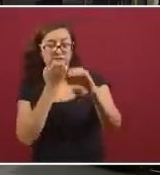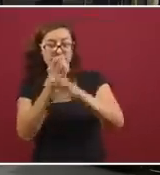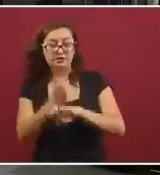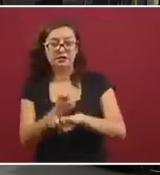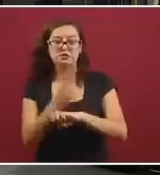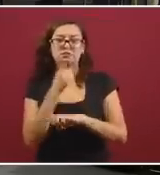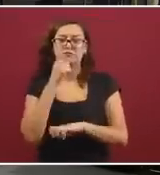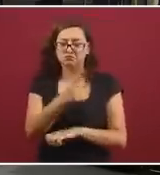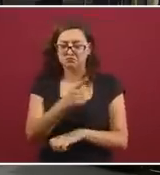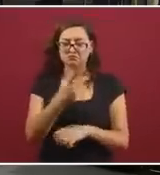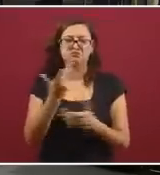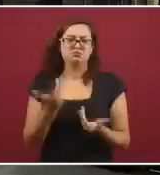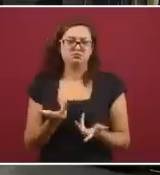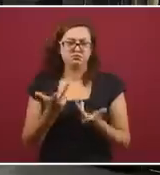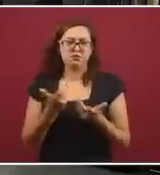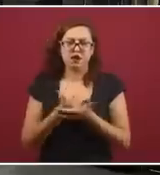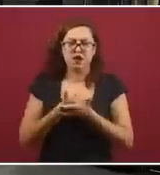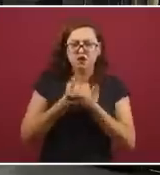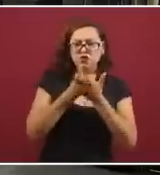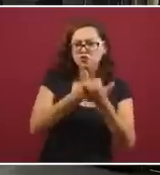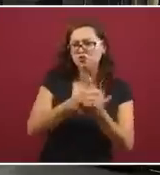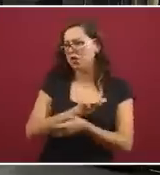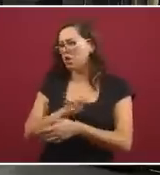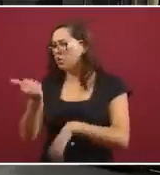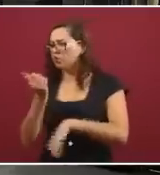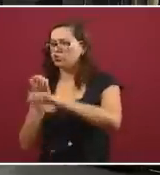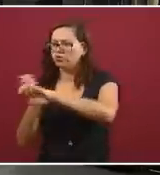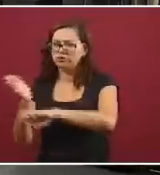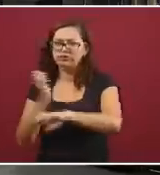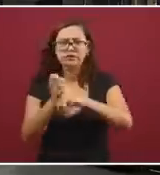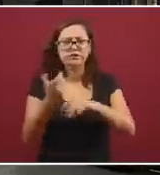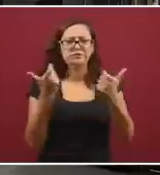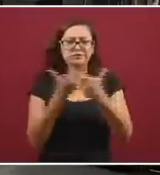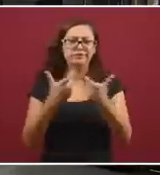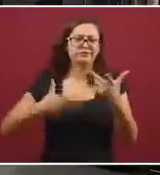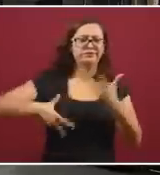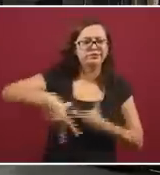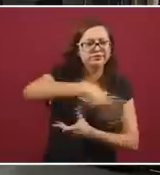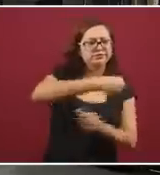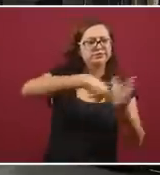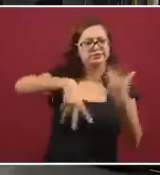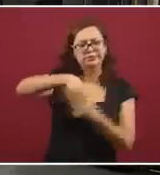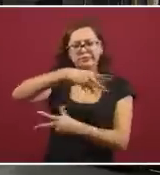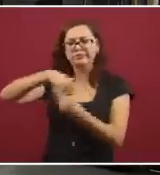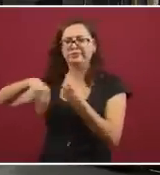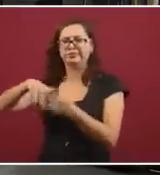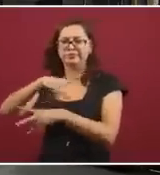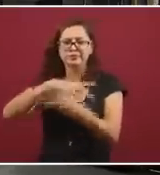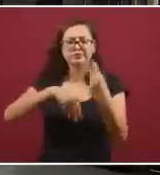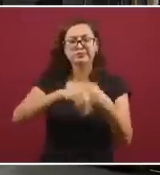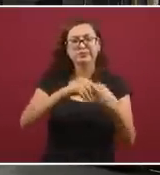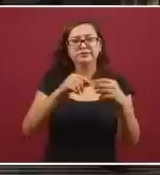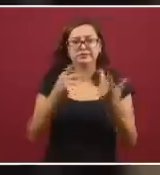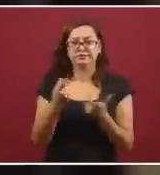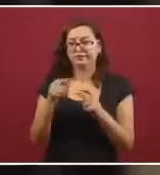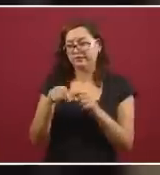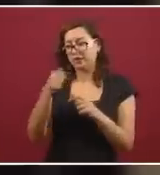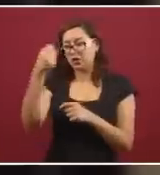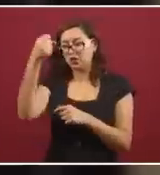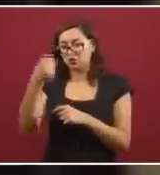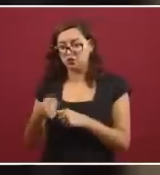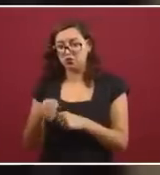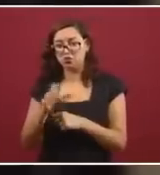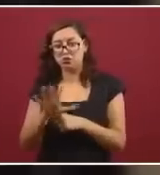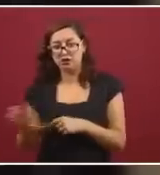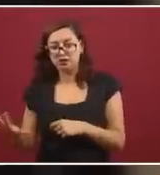generan recursos para otras entidades esto ha sido durante mucho tiempo sobre todo para el sur y el sureste y también para la